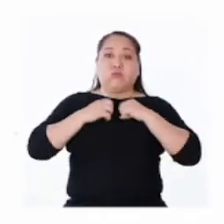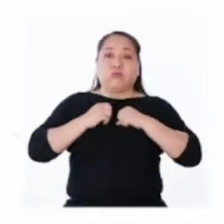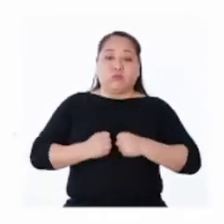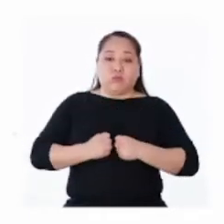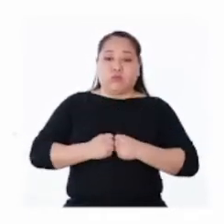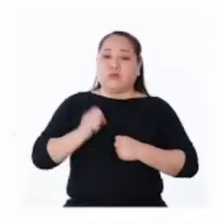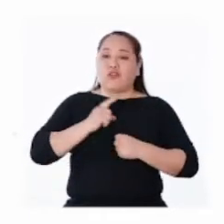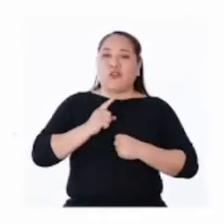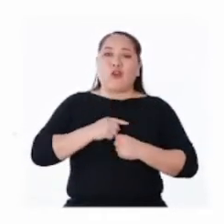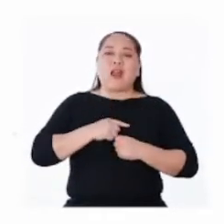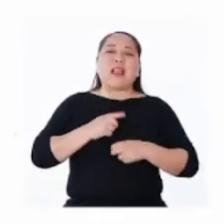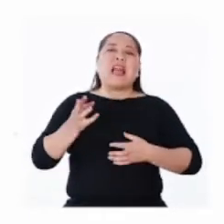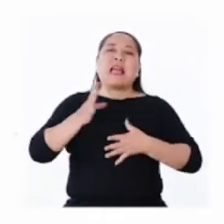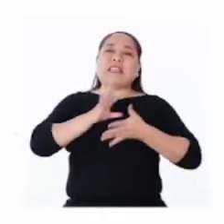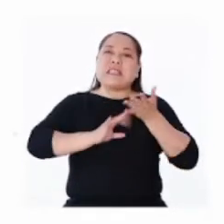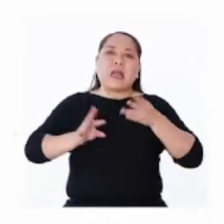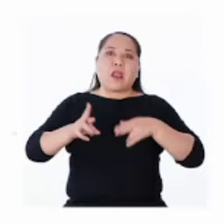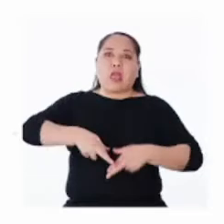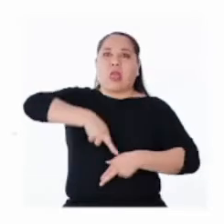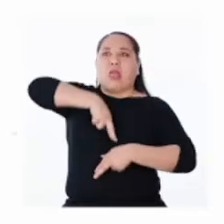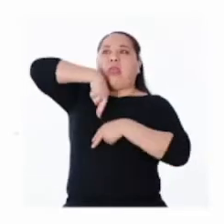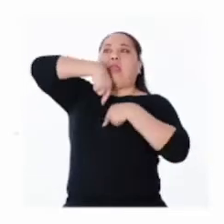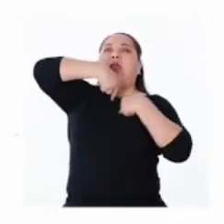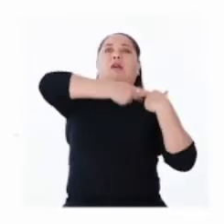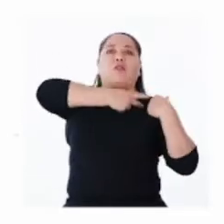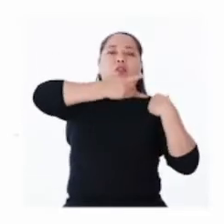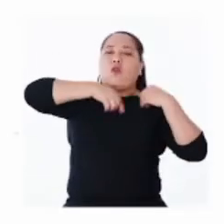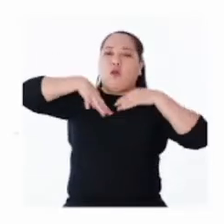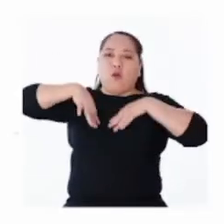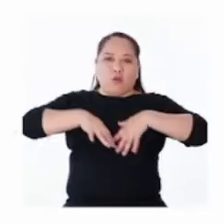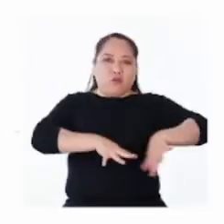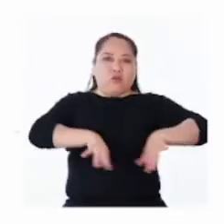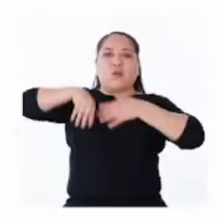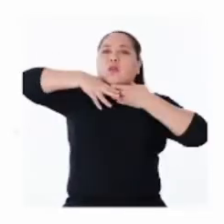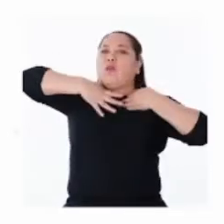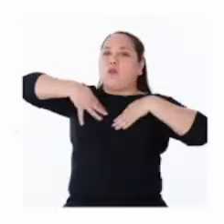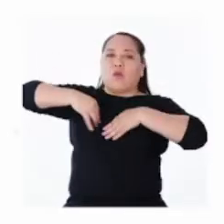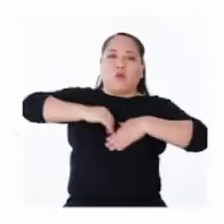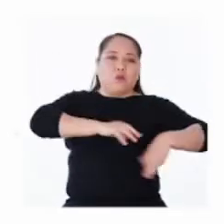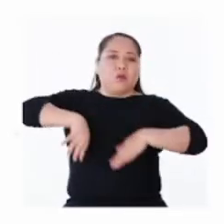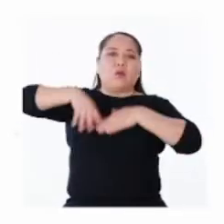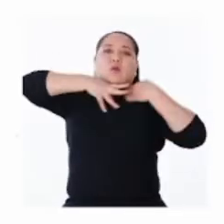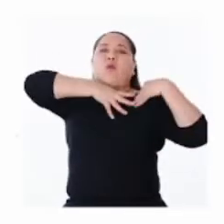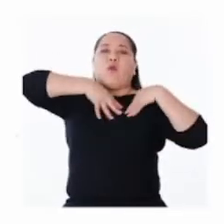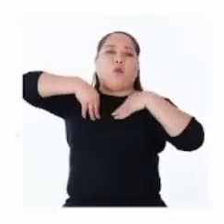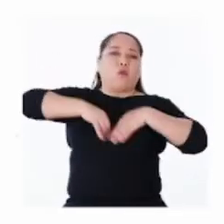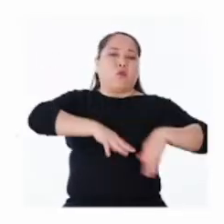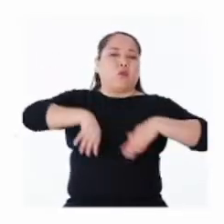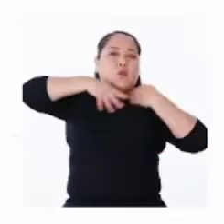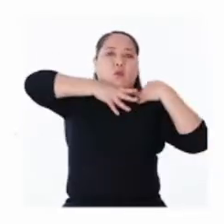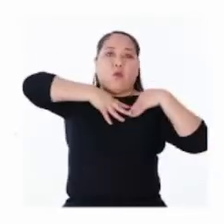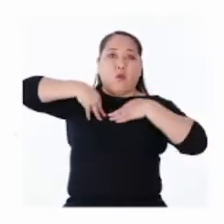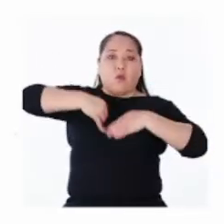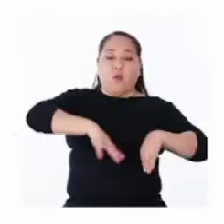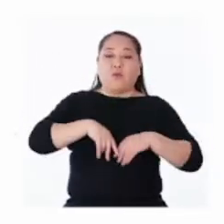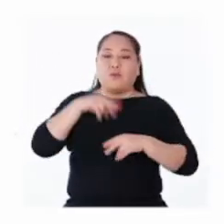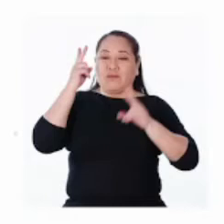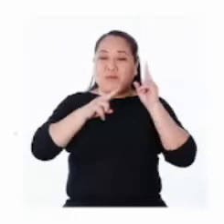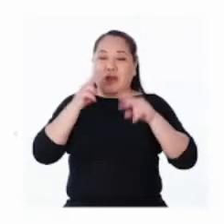sangre, manteniendo así la dirección del flujo a través del corazón. Observa que las